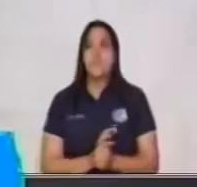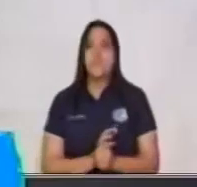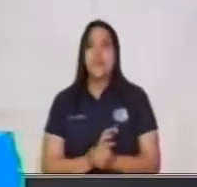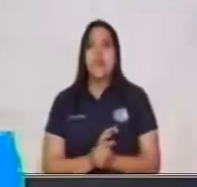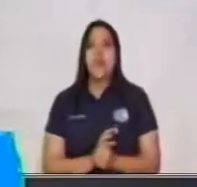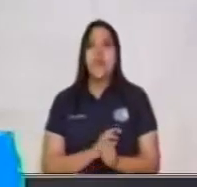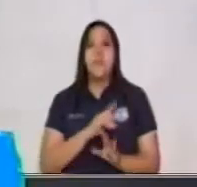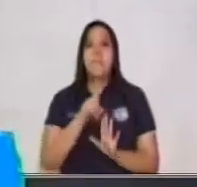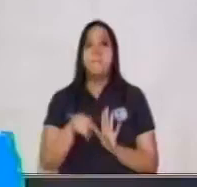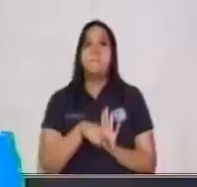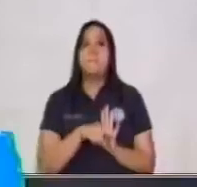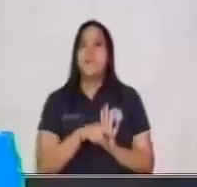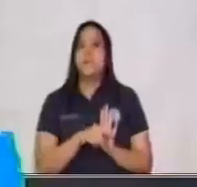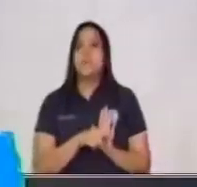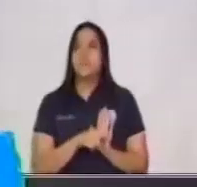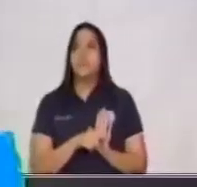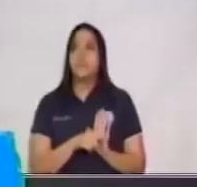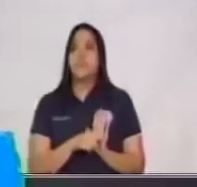Menos.